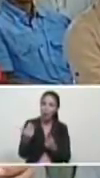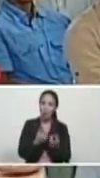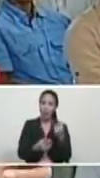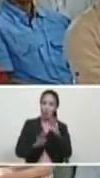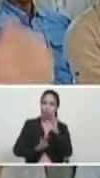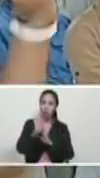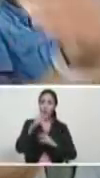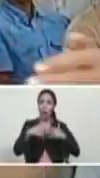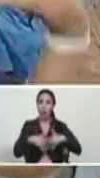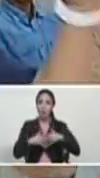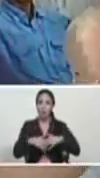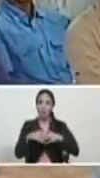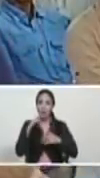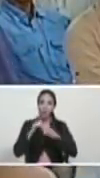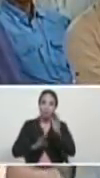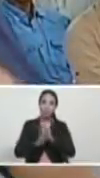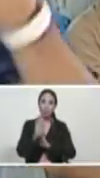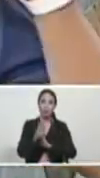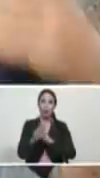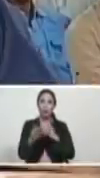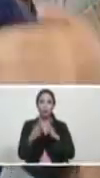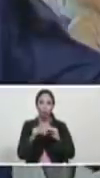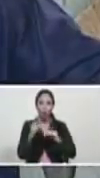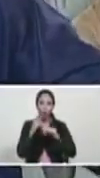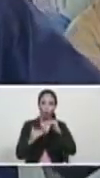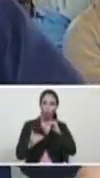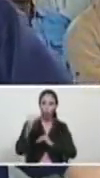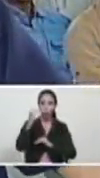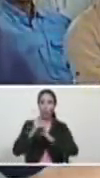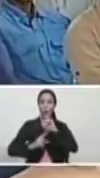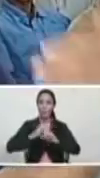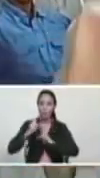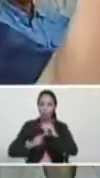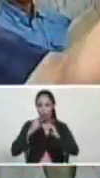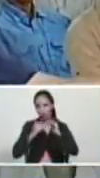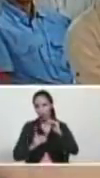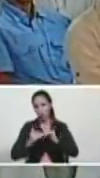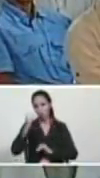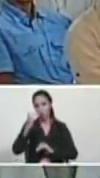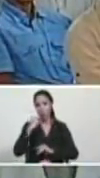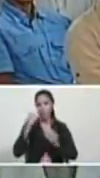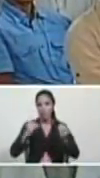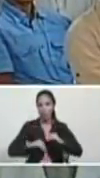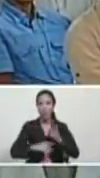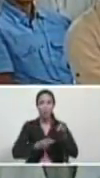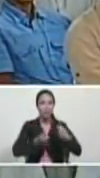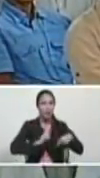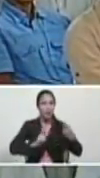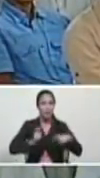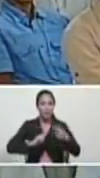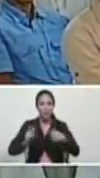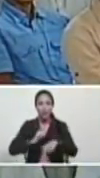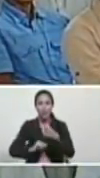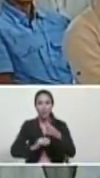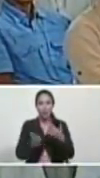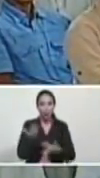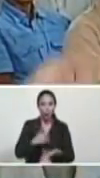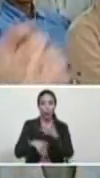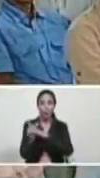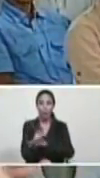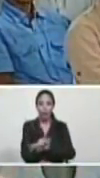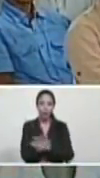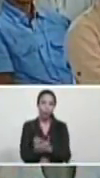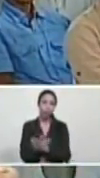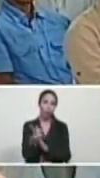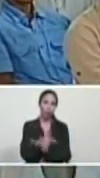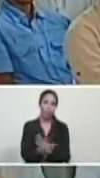la empresa, retomar esa capacidad de producción, abastecer la necesidad, la exportación eventual de estos hemoderivados.